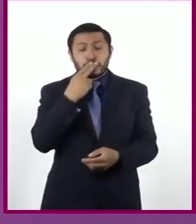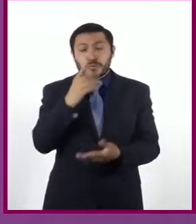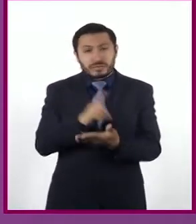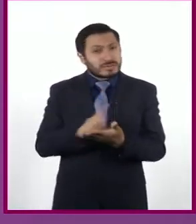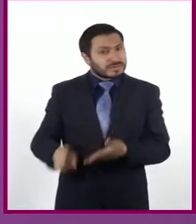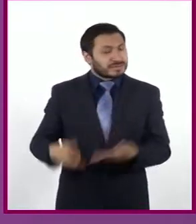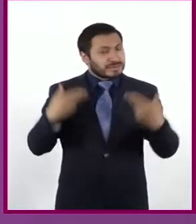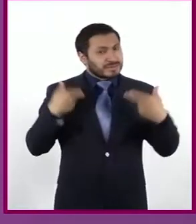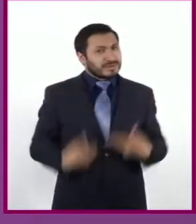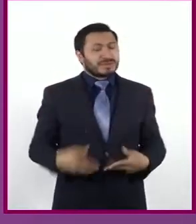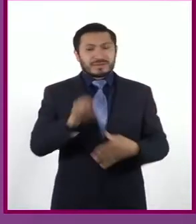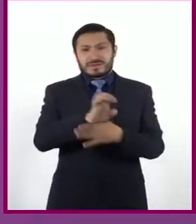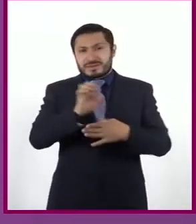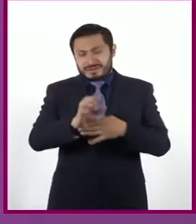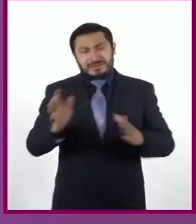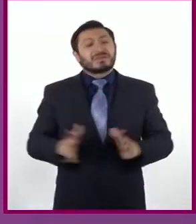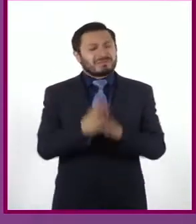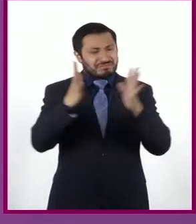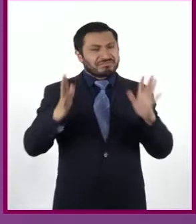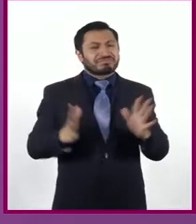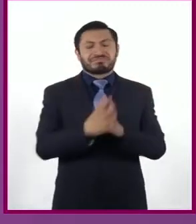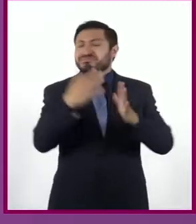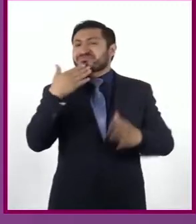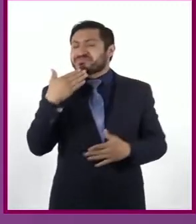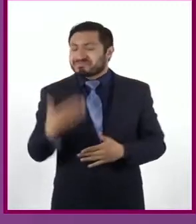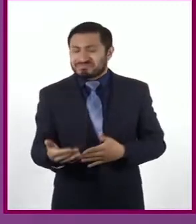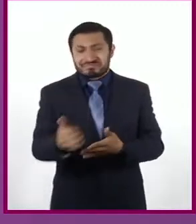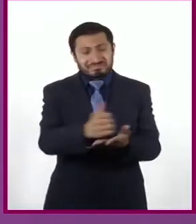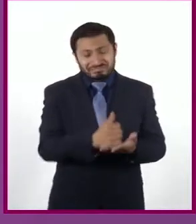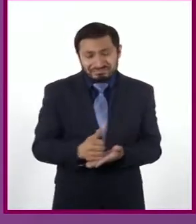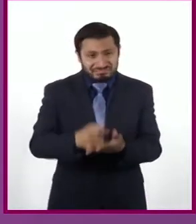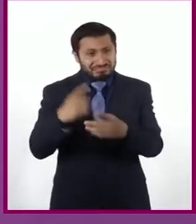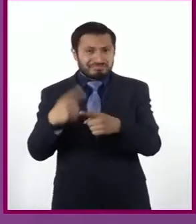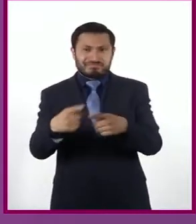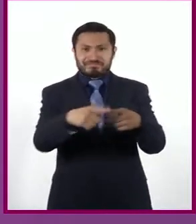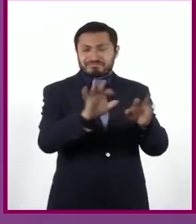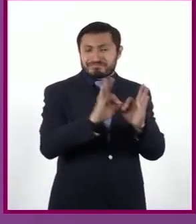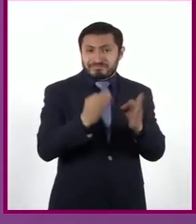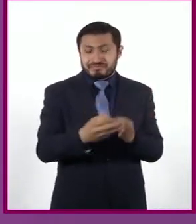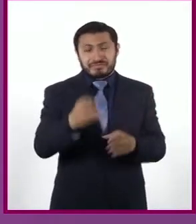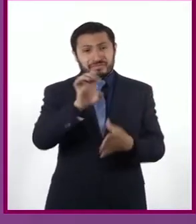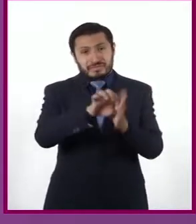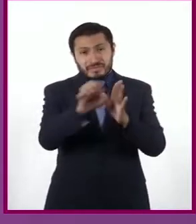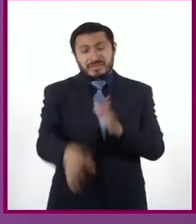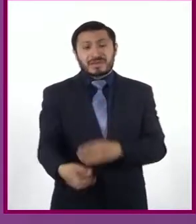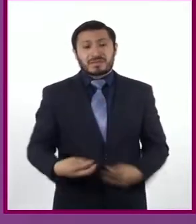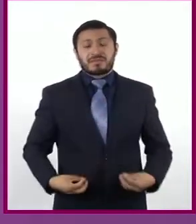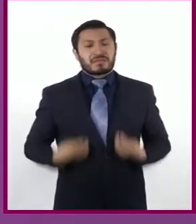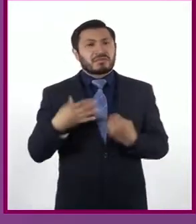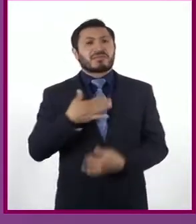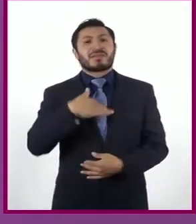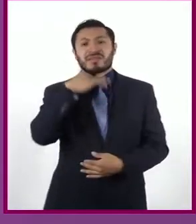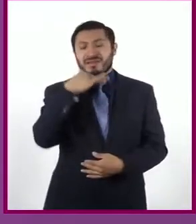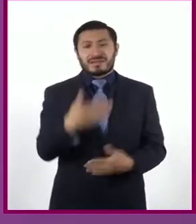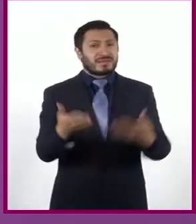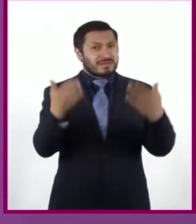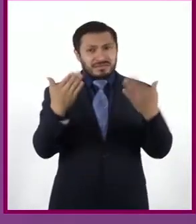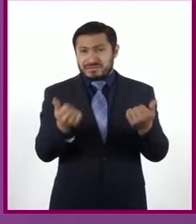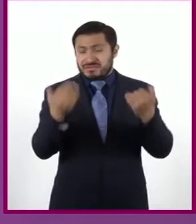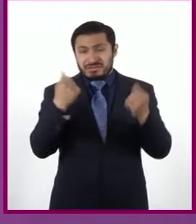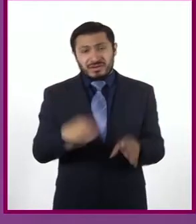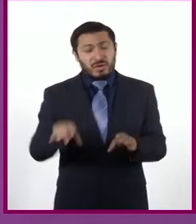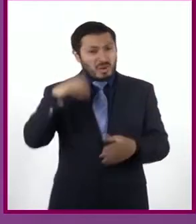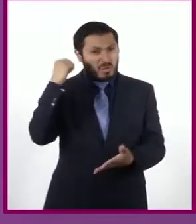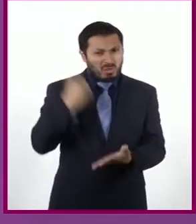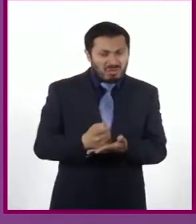motivo, pueden participar en ella de diferentes formas, para tener una vida digna, sin necesidad de haber adquirido